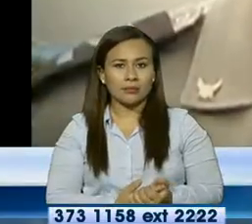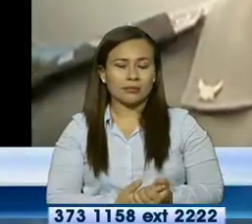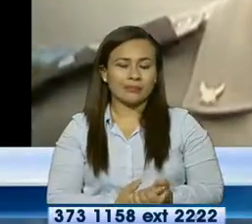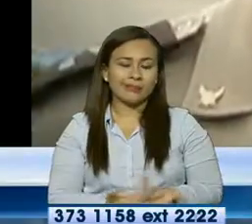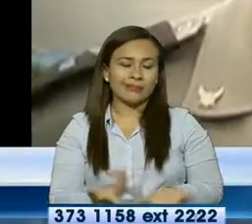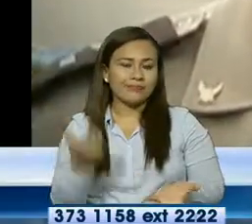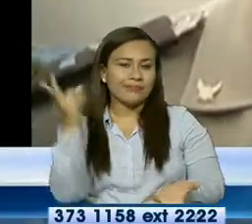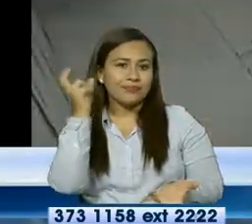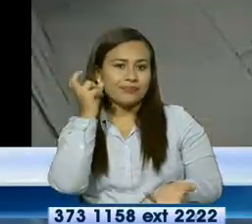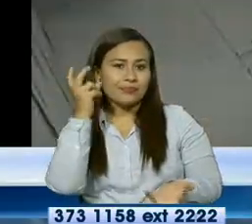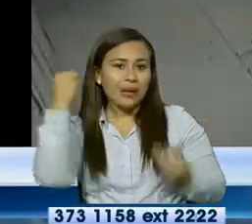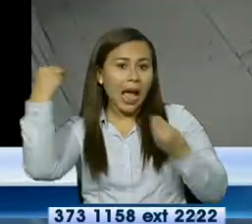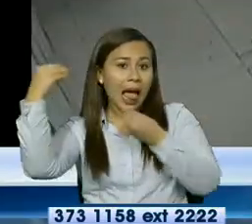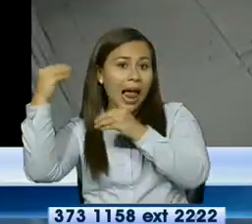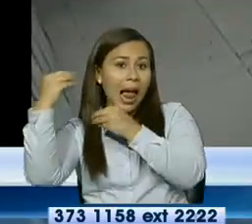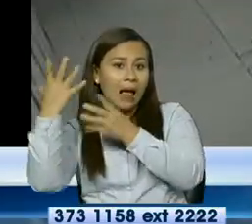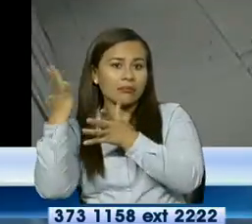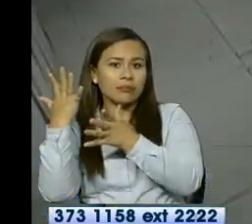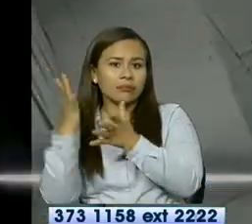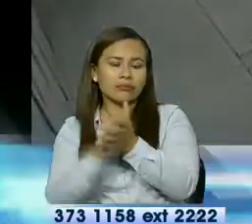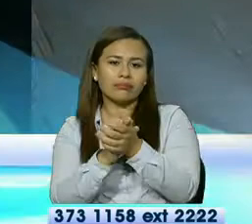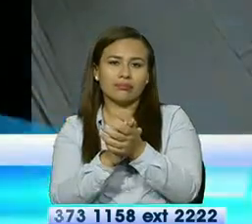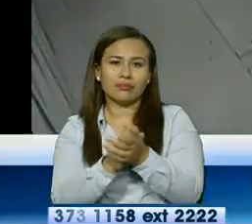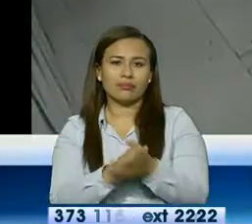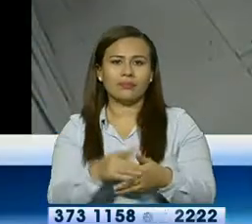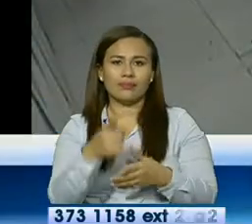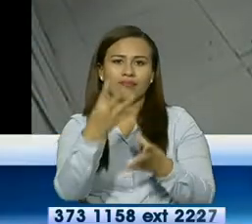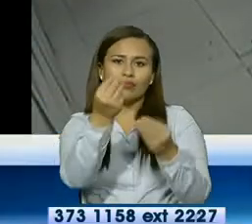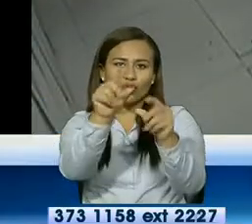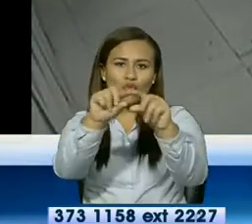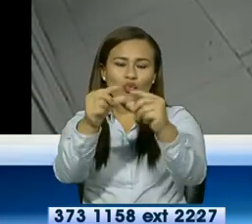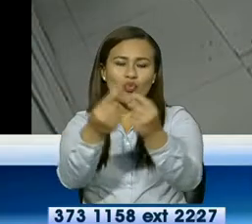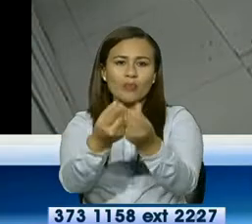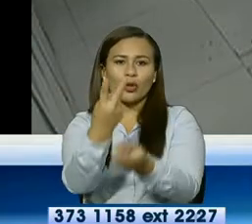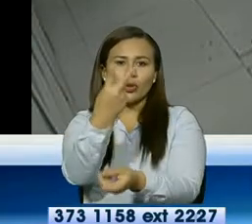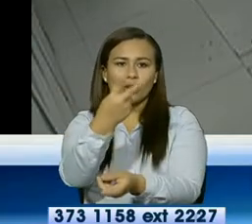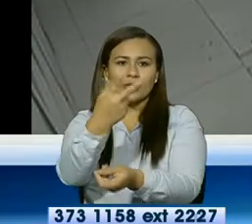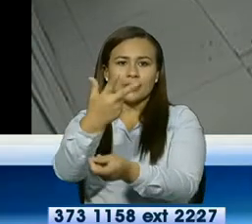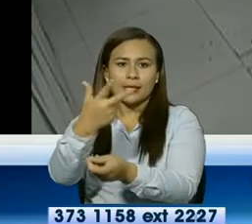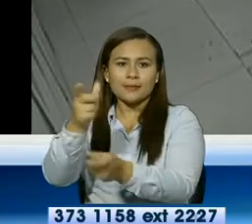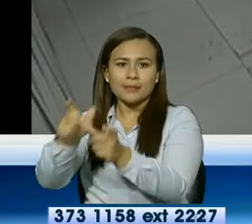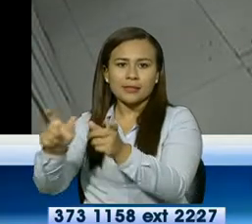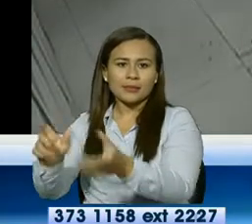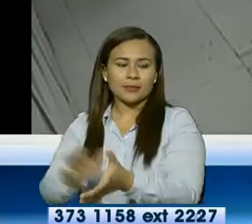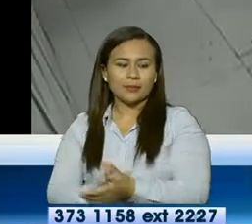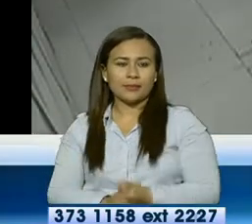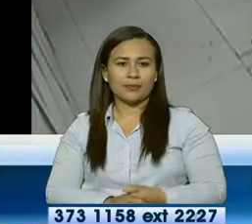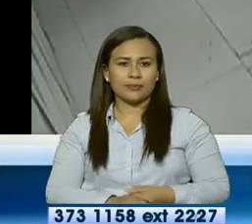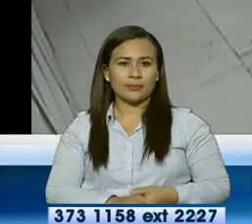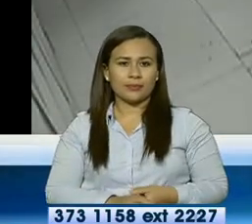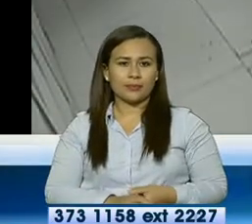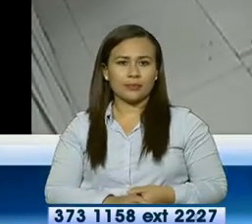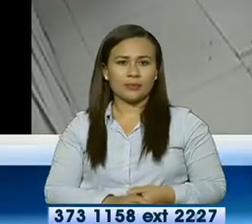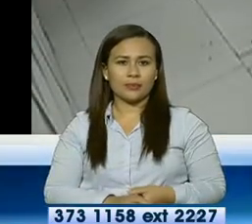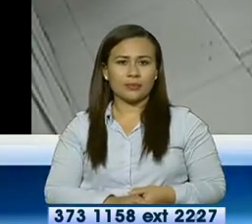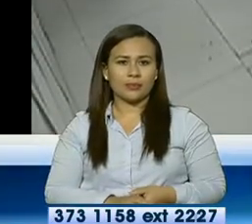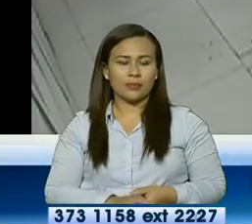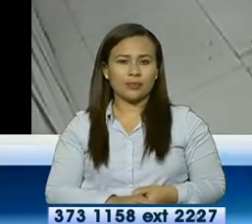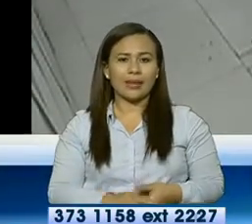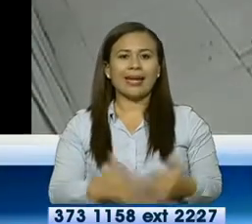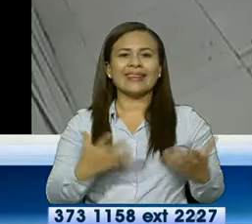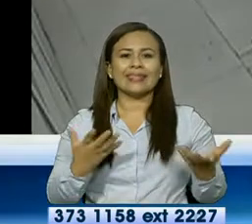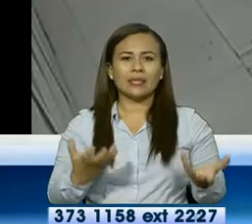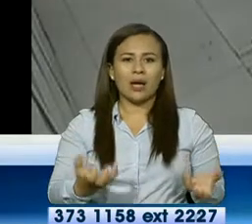de del producto. Normalmente son varias personas, de dos, tres personas, en cuales tratan